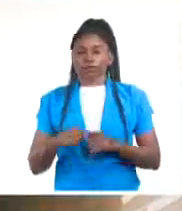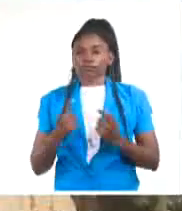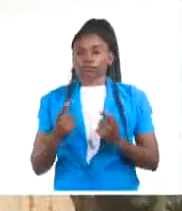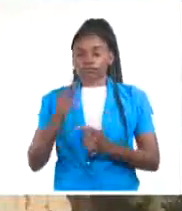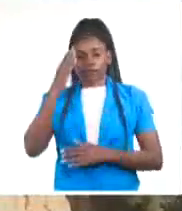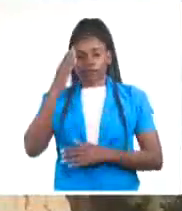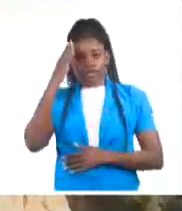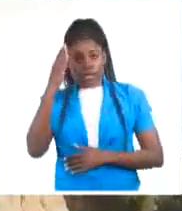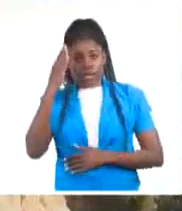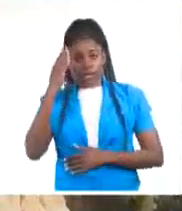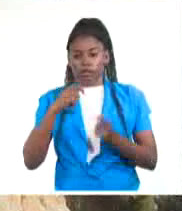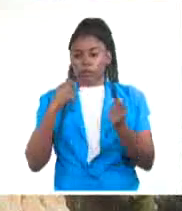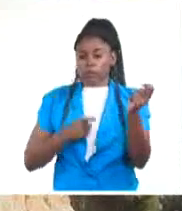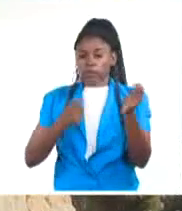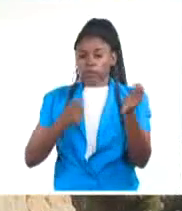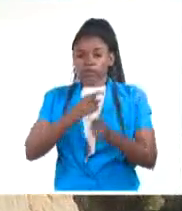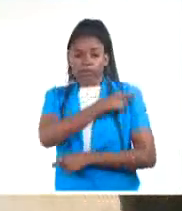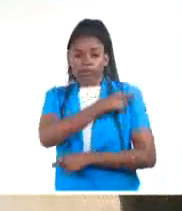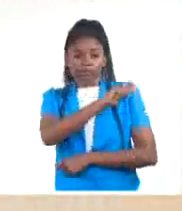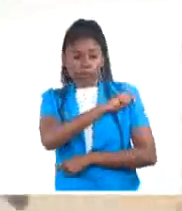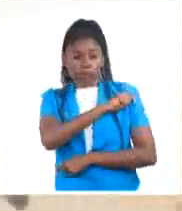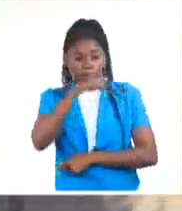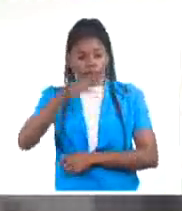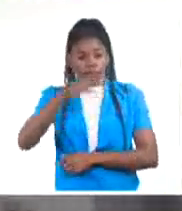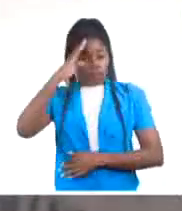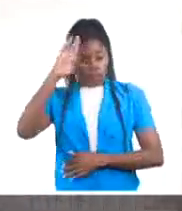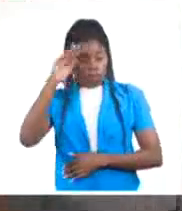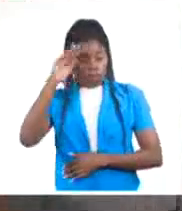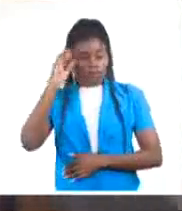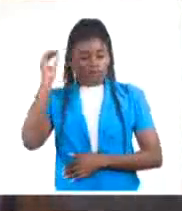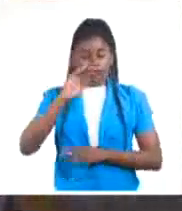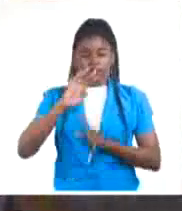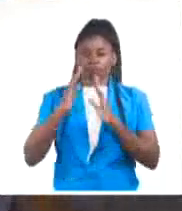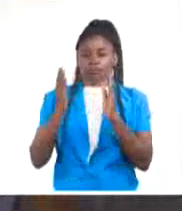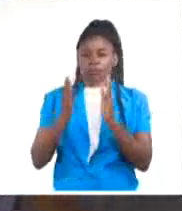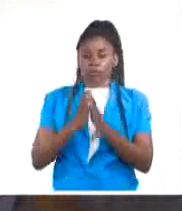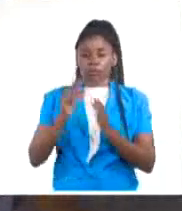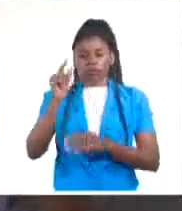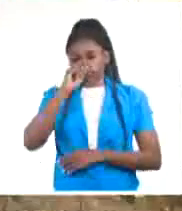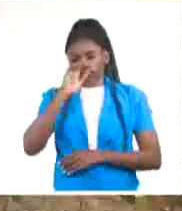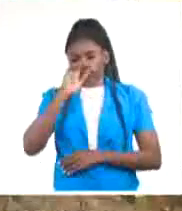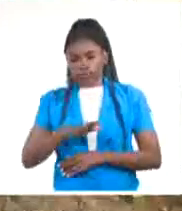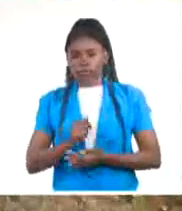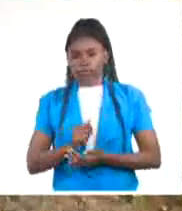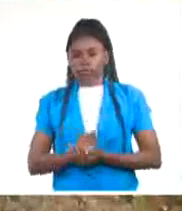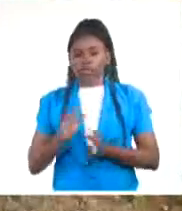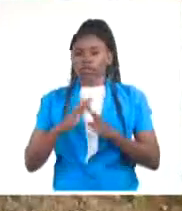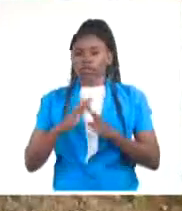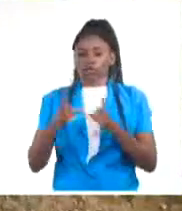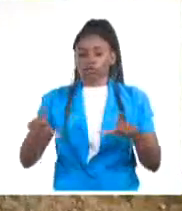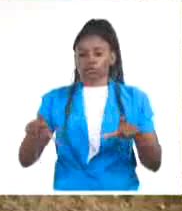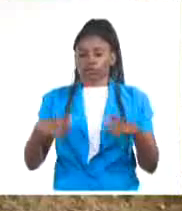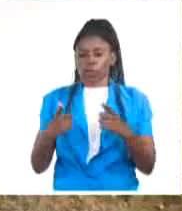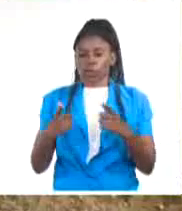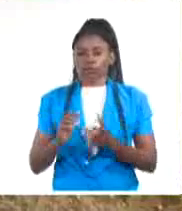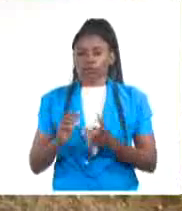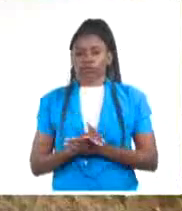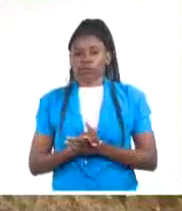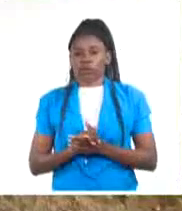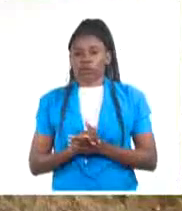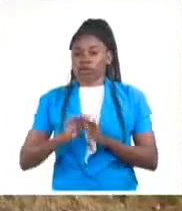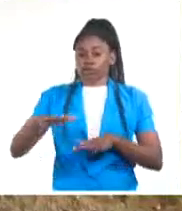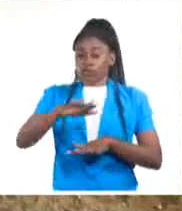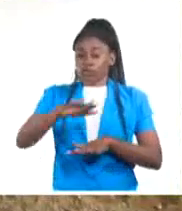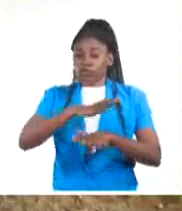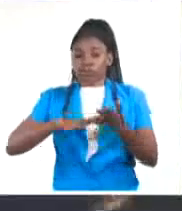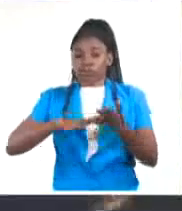deber es el modo más eficaz que se conoce hasta hoy de estimular a los demás a que lo cumplan. Y mover un país, por pequeño